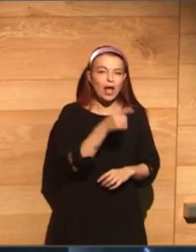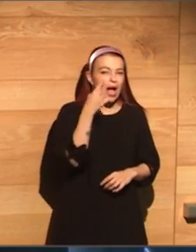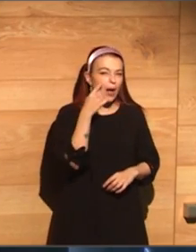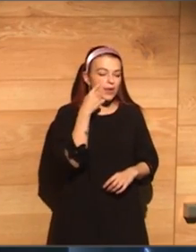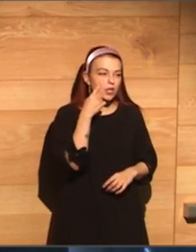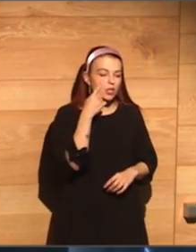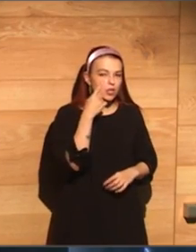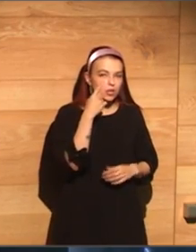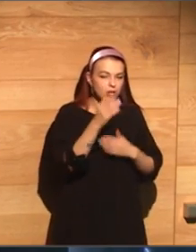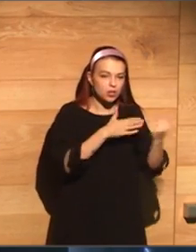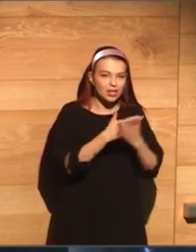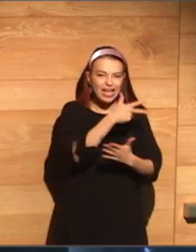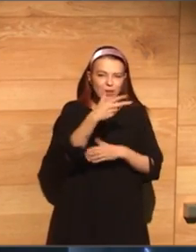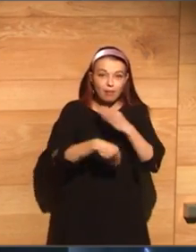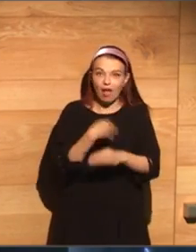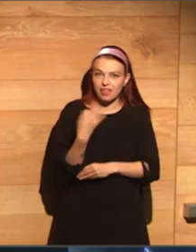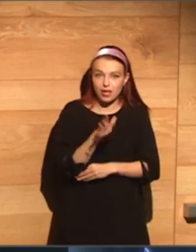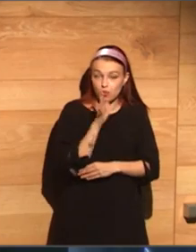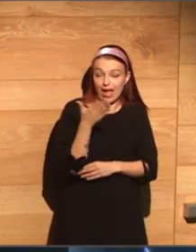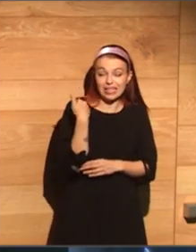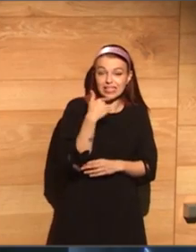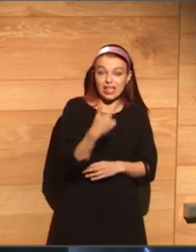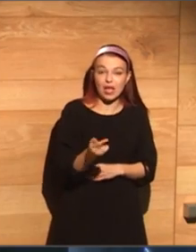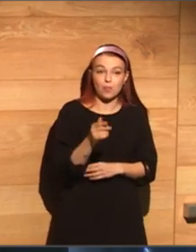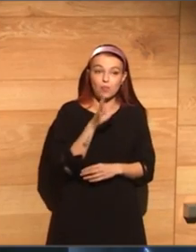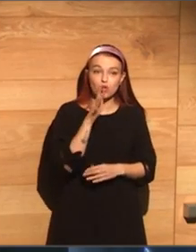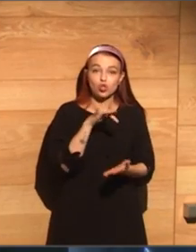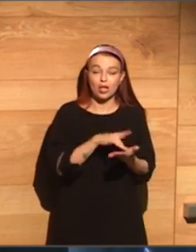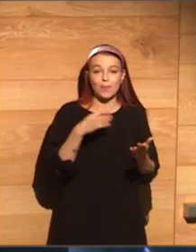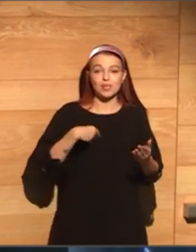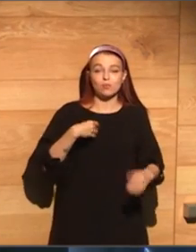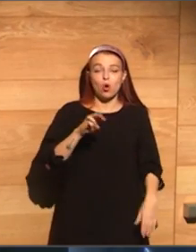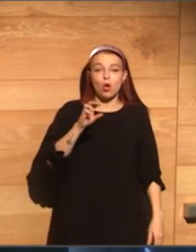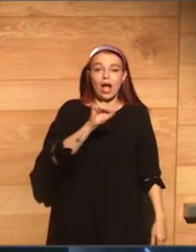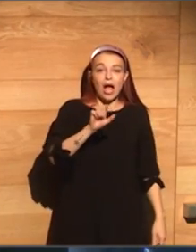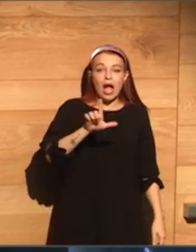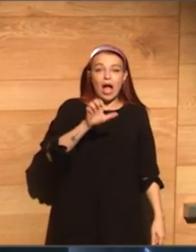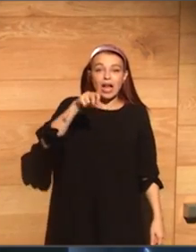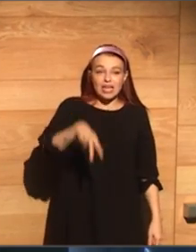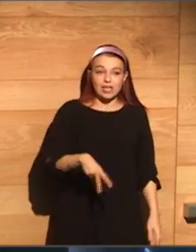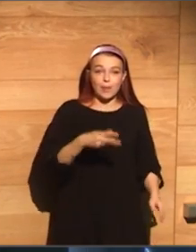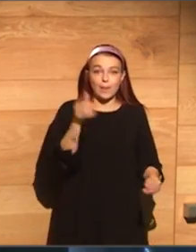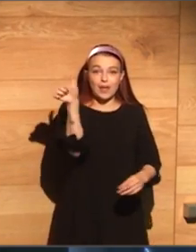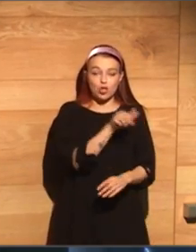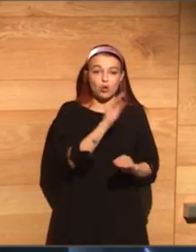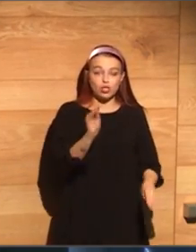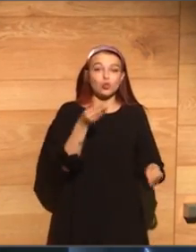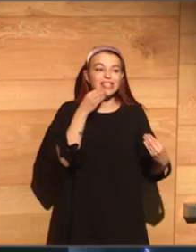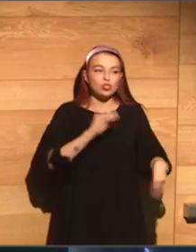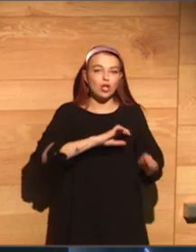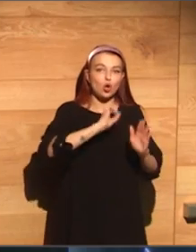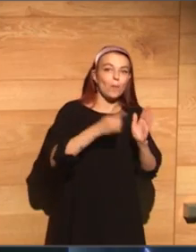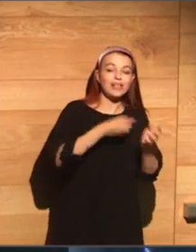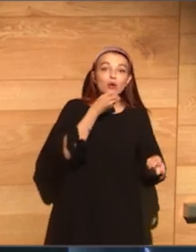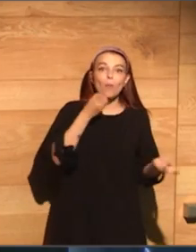con la cámara, porque si no, lo decíamos en programas anteriores, ¿no? Te pasa como con las películas de Woody Allen, que no te das cuenta de lo complejo que es aquello,